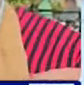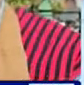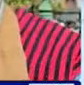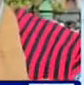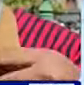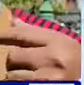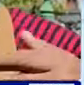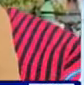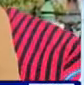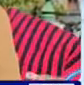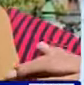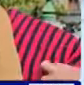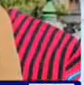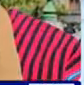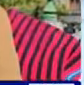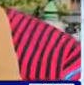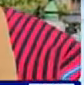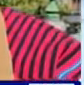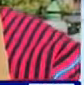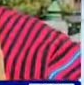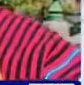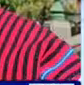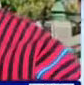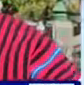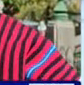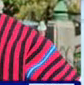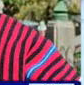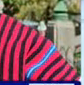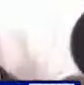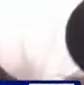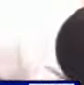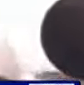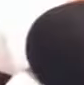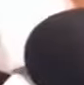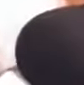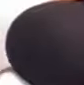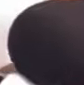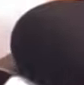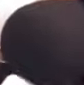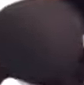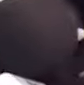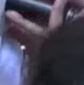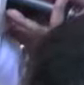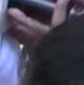que convoque, pero nosotros hemos rogado como pacto y no ha querido, hermano.